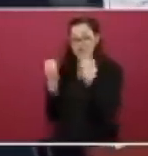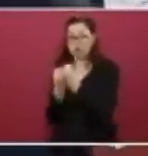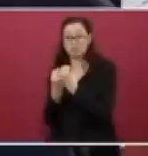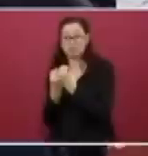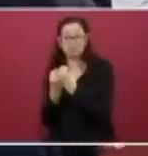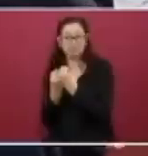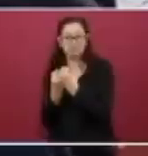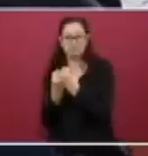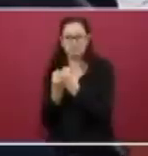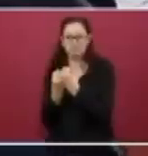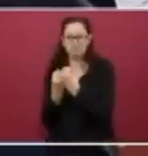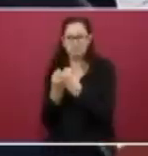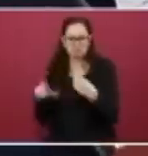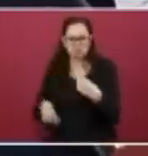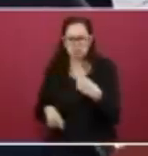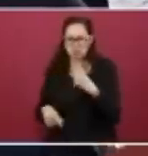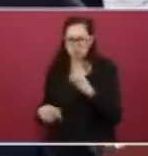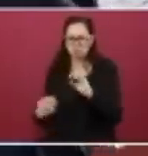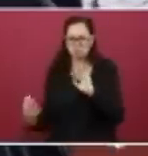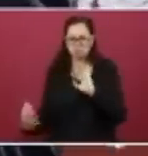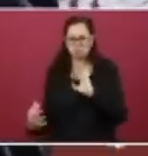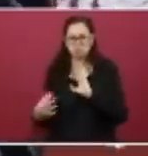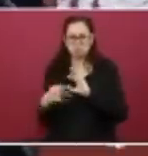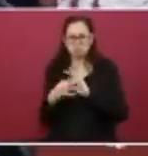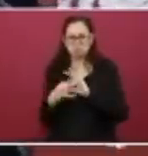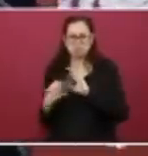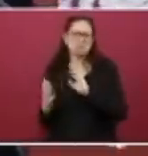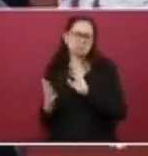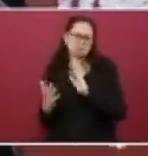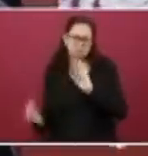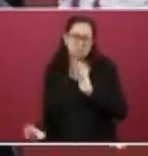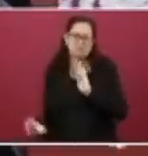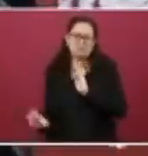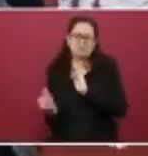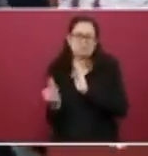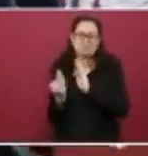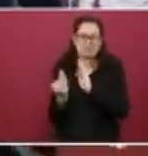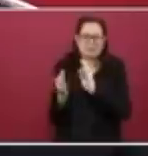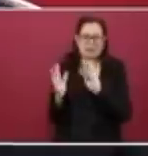sigue estando muy cercana a nosotros bueno aún